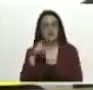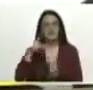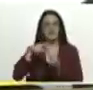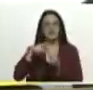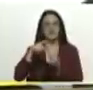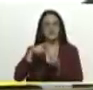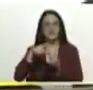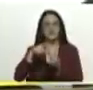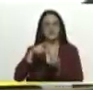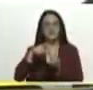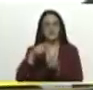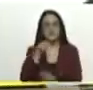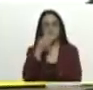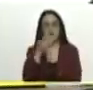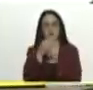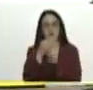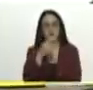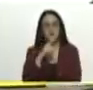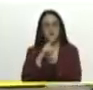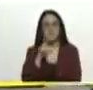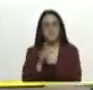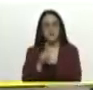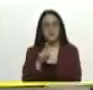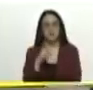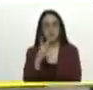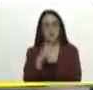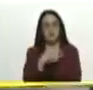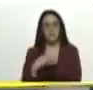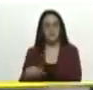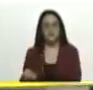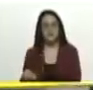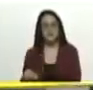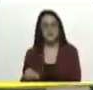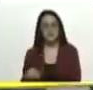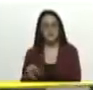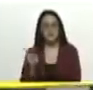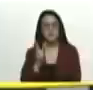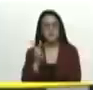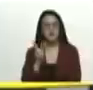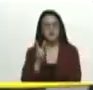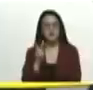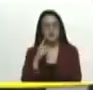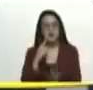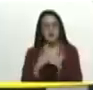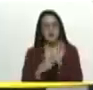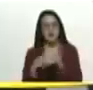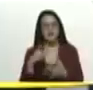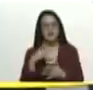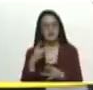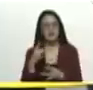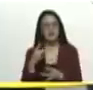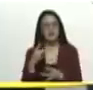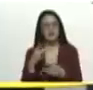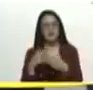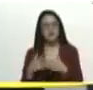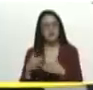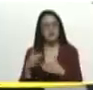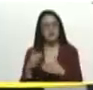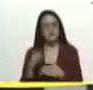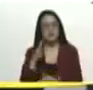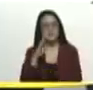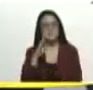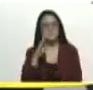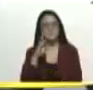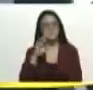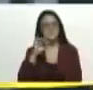tardes. Mi pregunta va dirigida hacia ambos presidentes. Venezuela ha manifestado su interés de apuntarse con los BRICS.